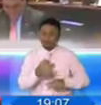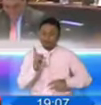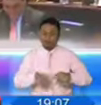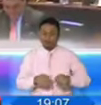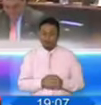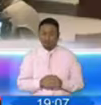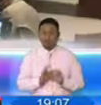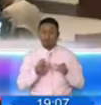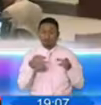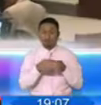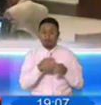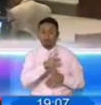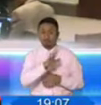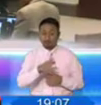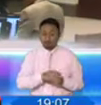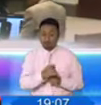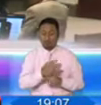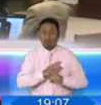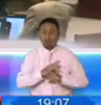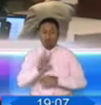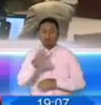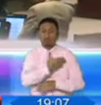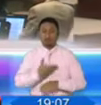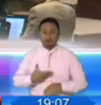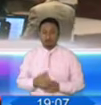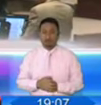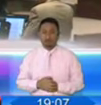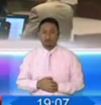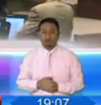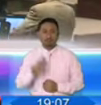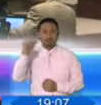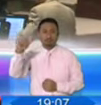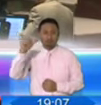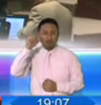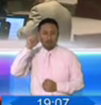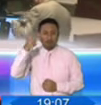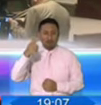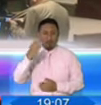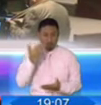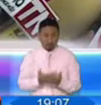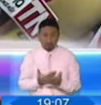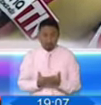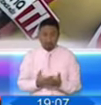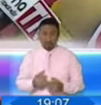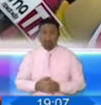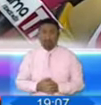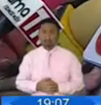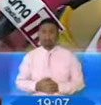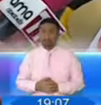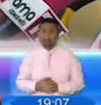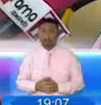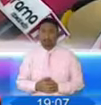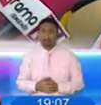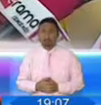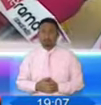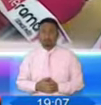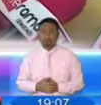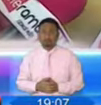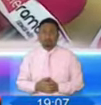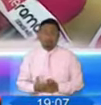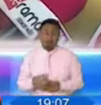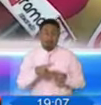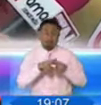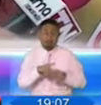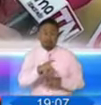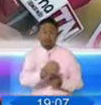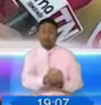desde el oficialismo, que defienden al vicepresidente, pues dicen que los audios no son prueba suficiente. Hay que verificar la legitimidad de esa